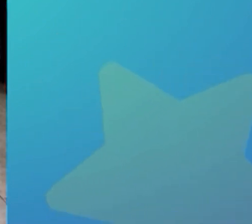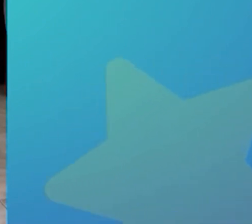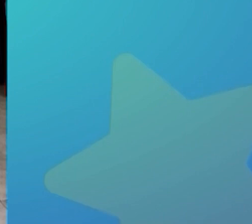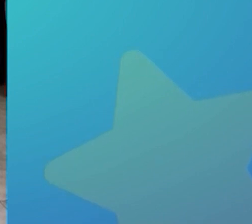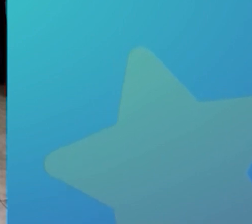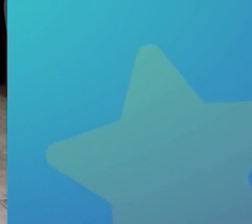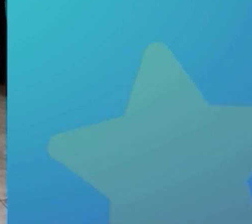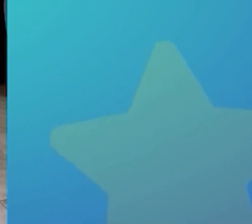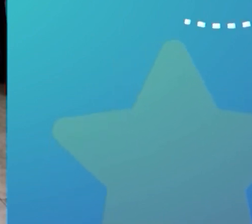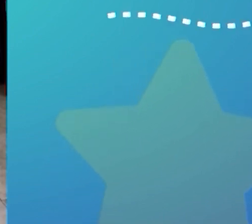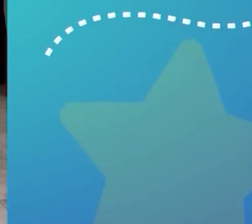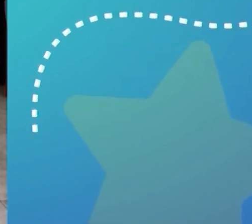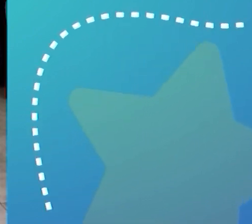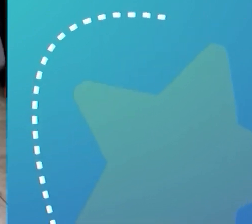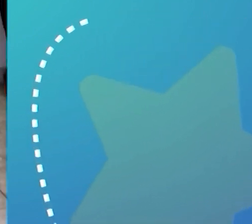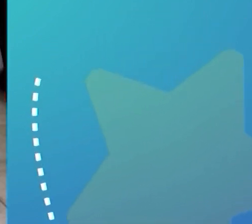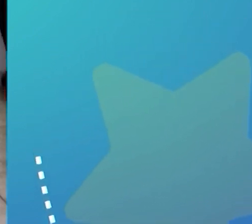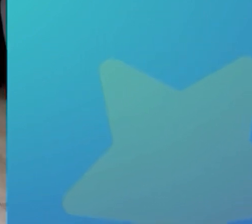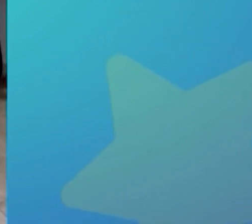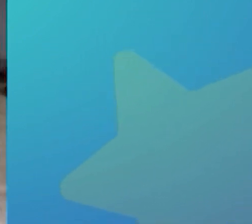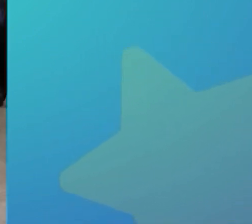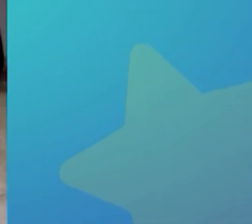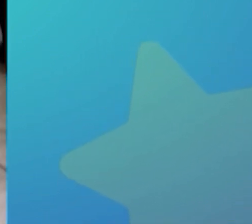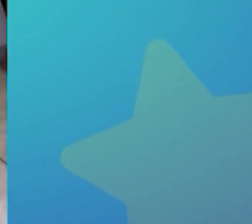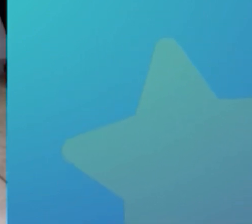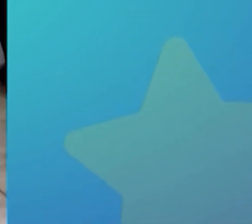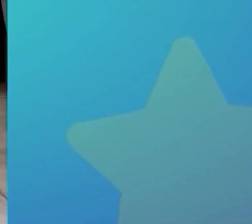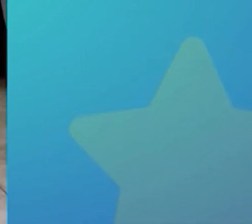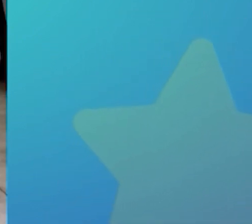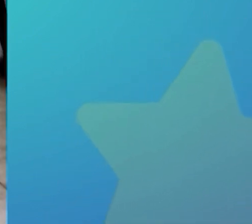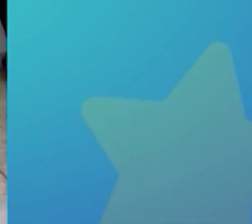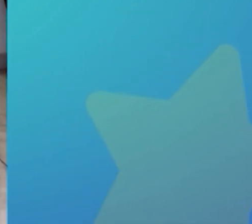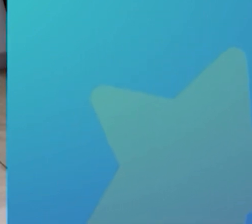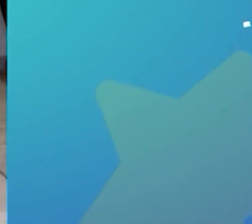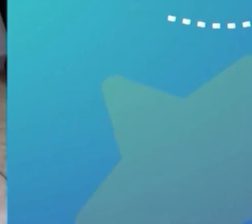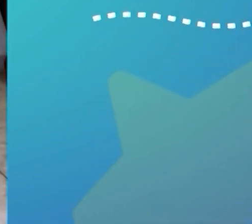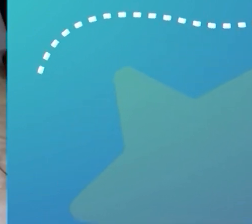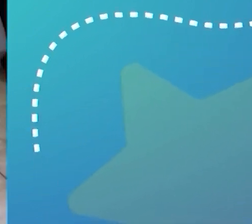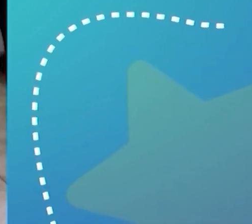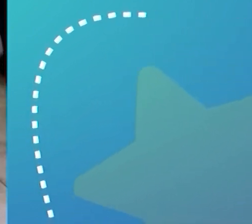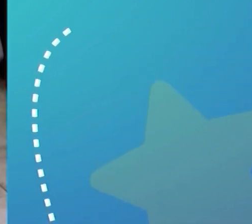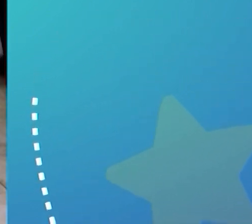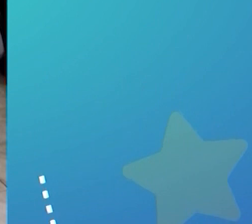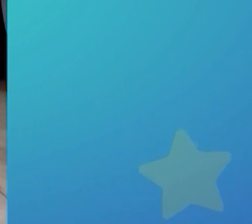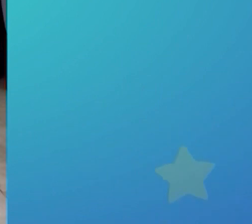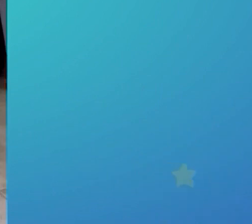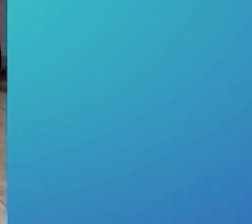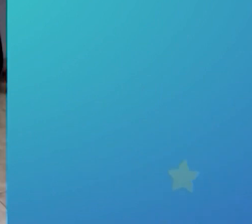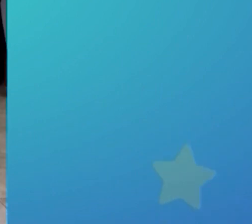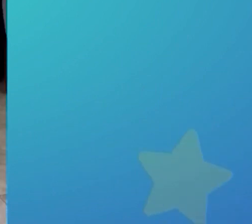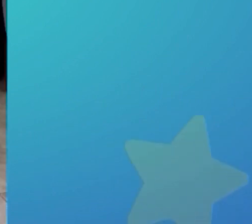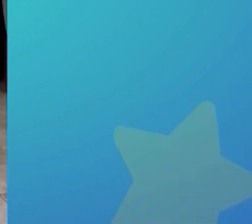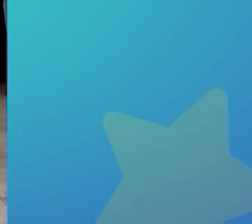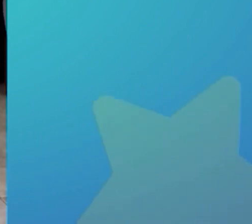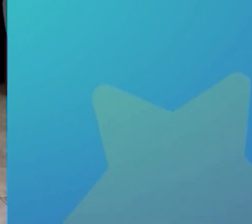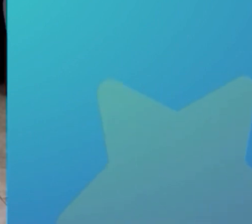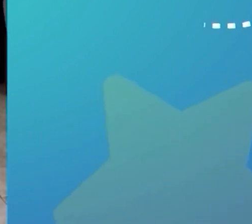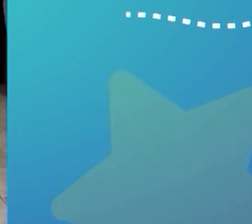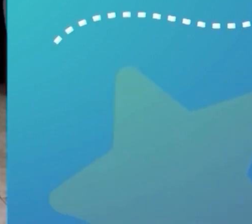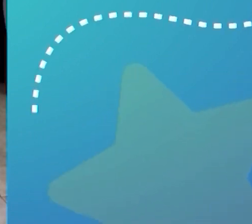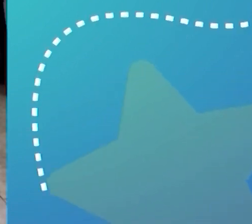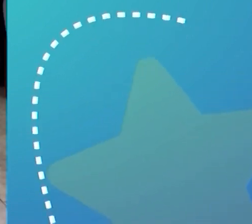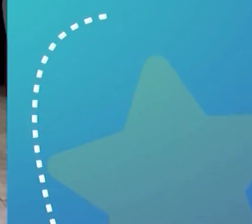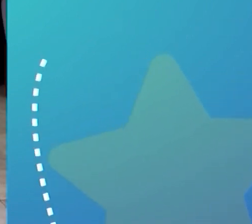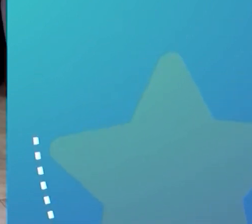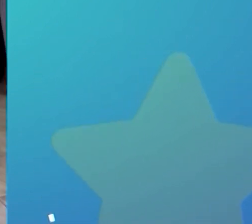Vargas. Banderita de mi patria. Mi bandera tricolor. Me descubro y te